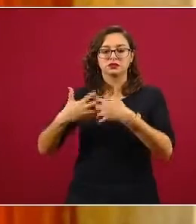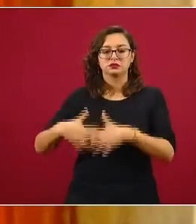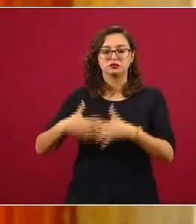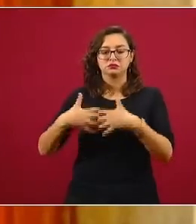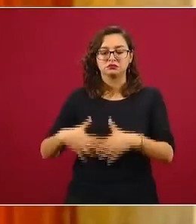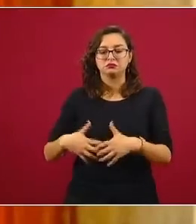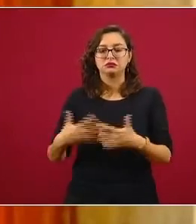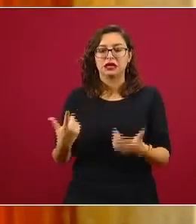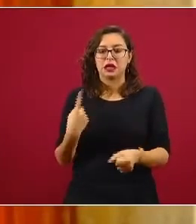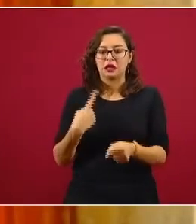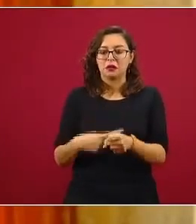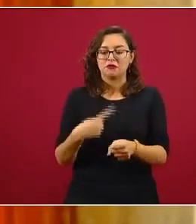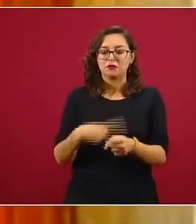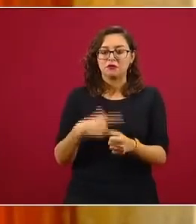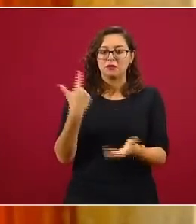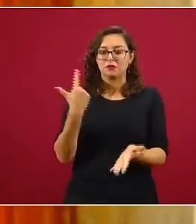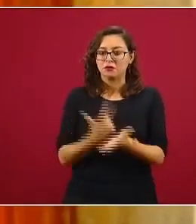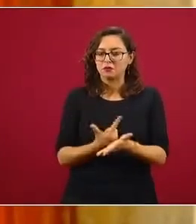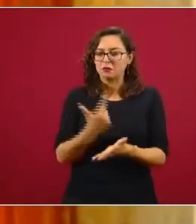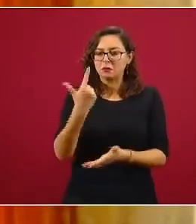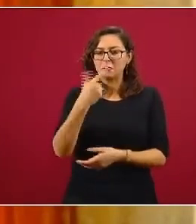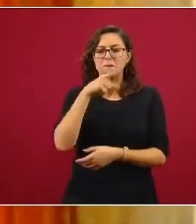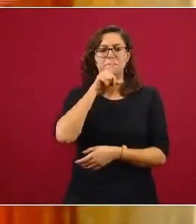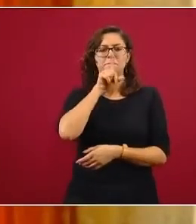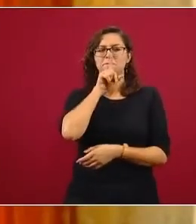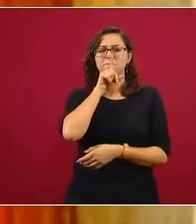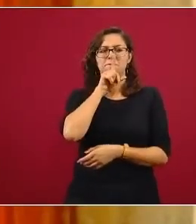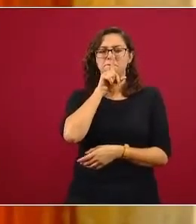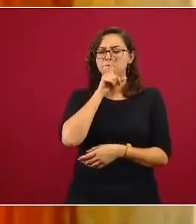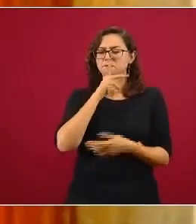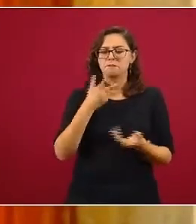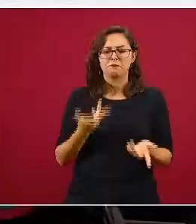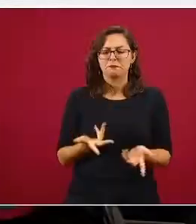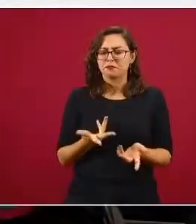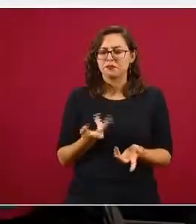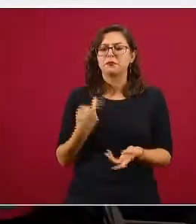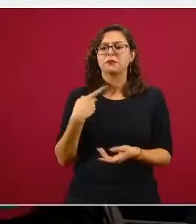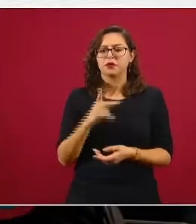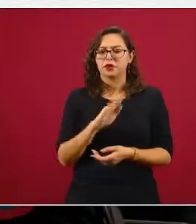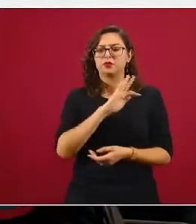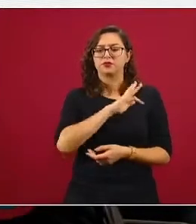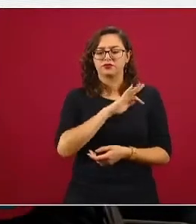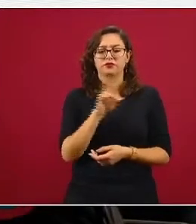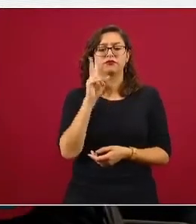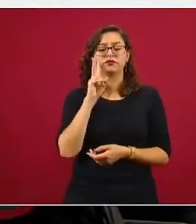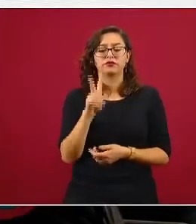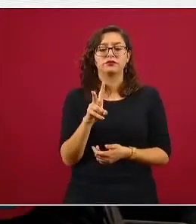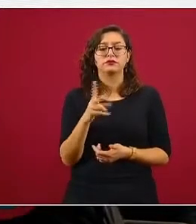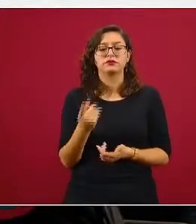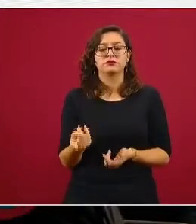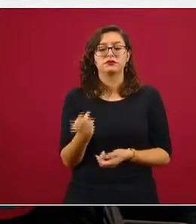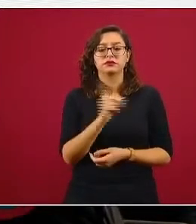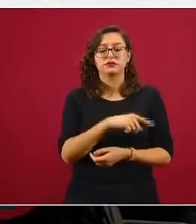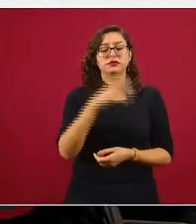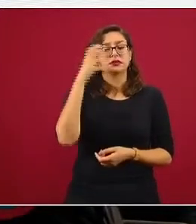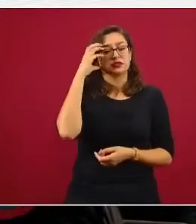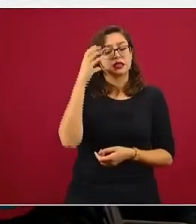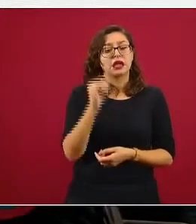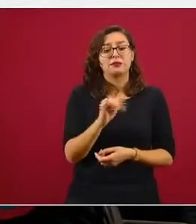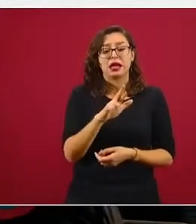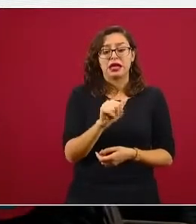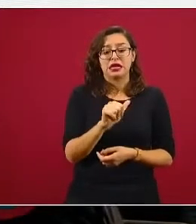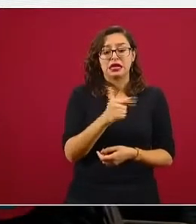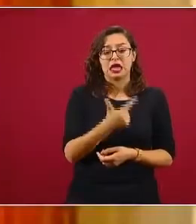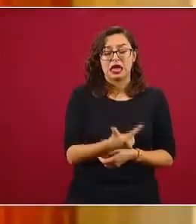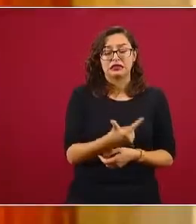hay muchos pacientes críticos que se hayan originado producto de su epidemia sin embargo vean que la ocupación de camas generales está en un